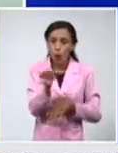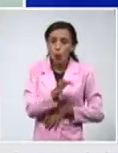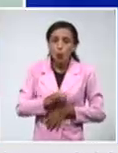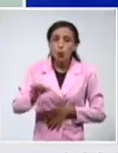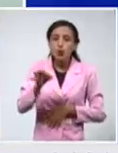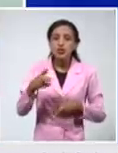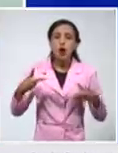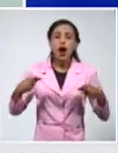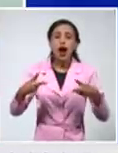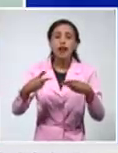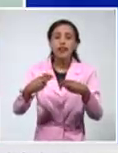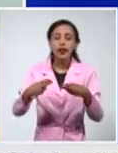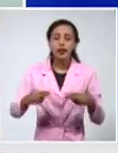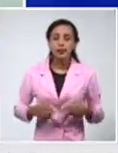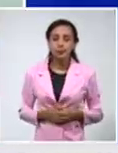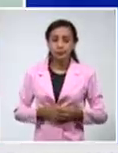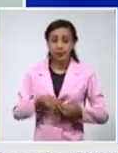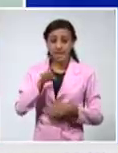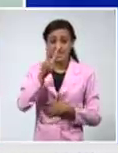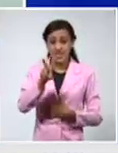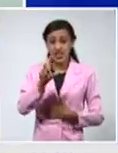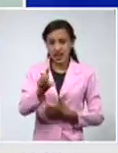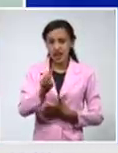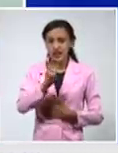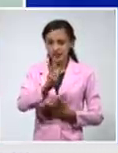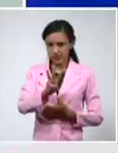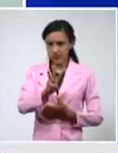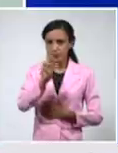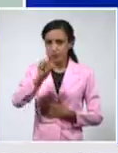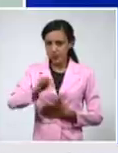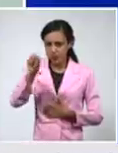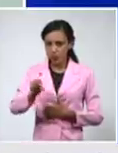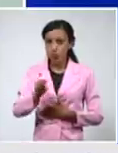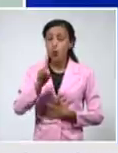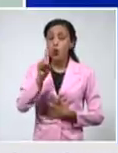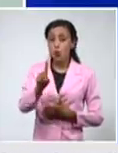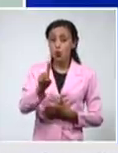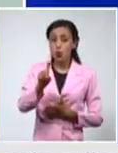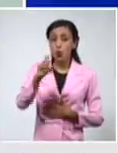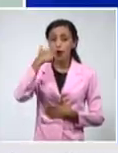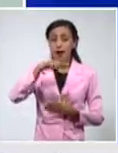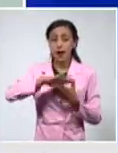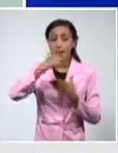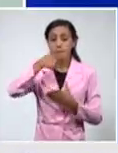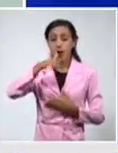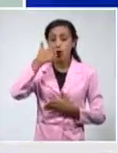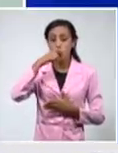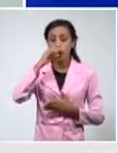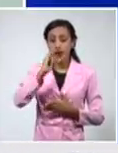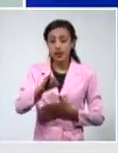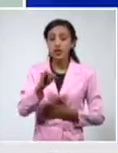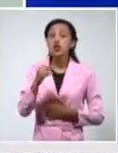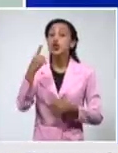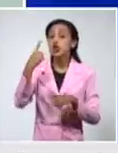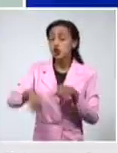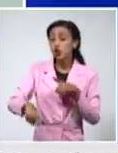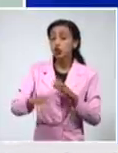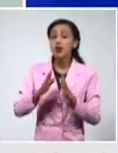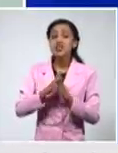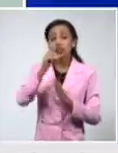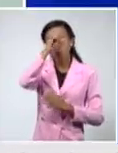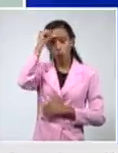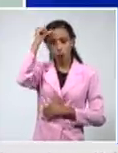Cárdenas. Villa Clara, 3 casos, 1 de Camajuaní y 2 de Santo Domingo.